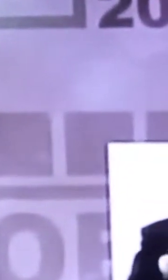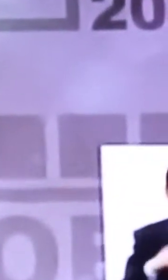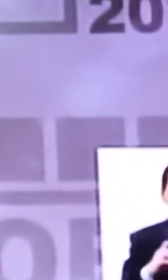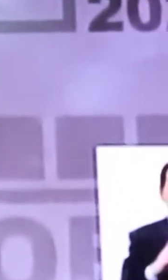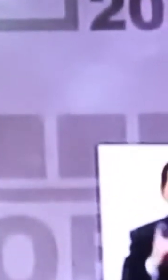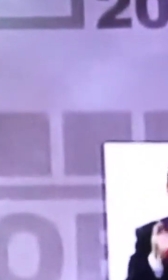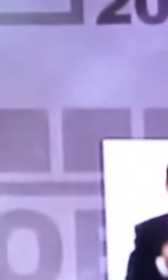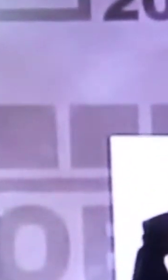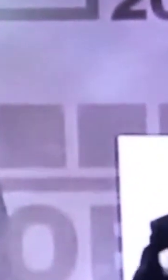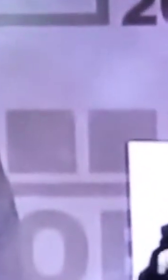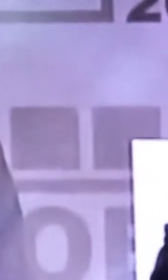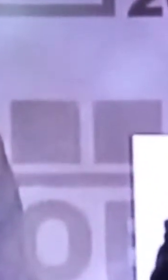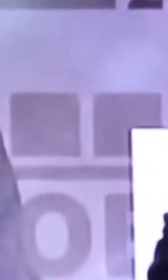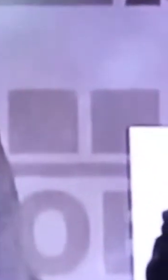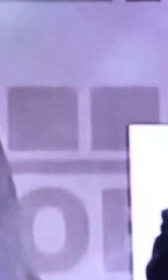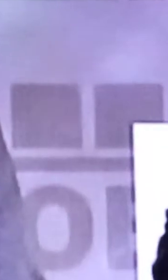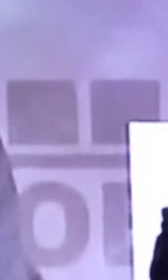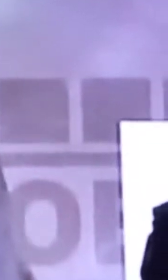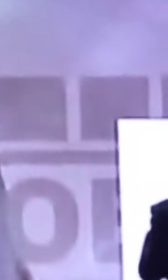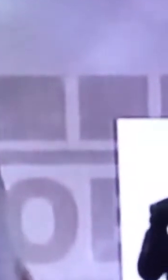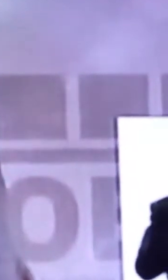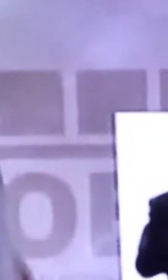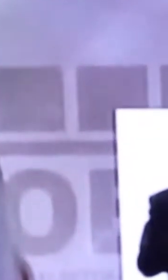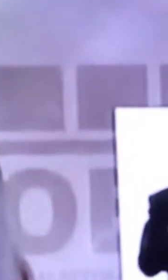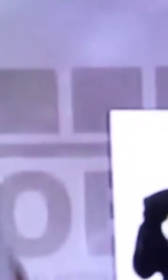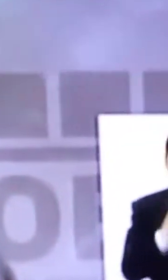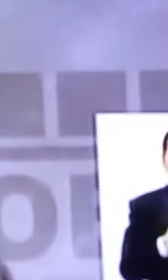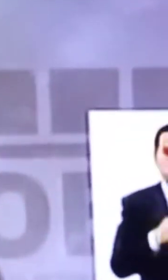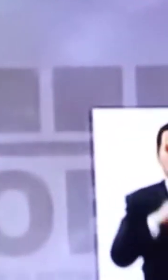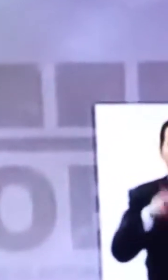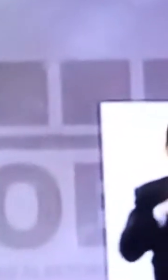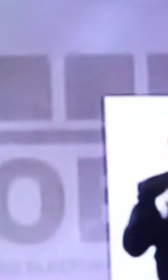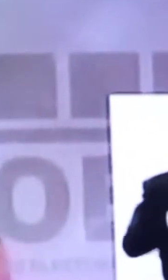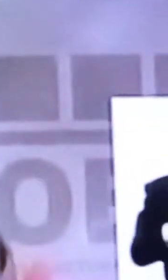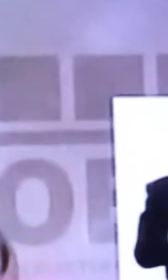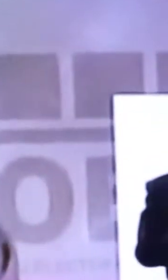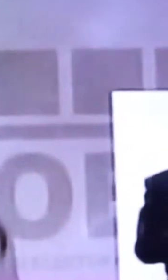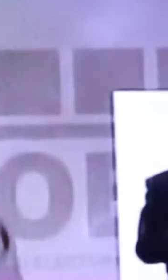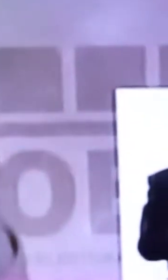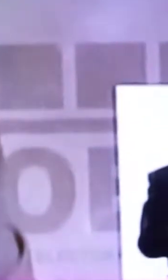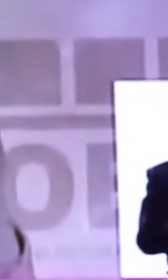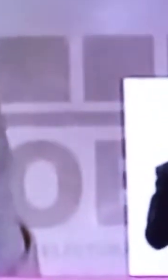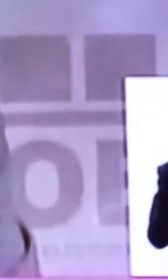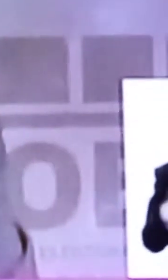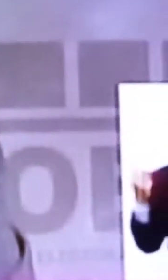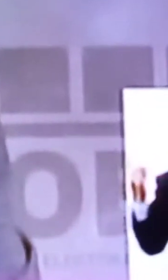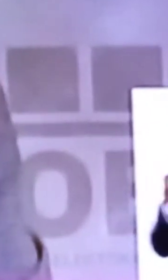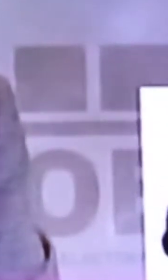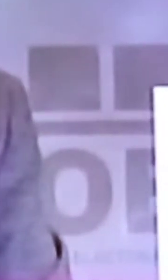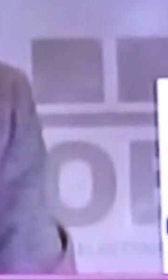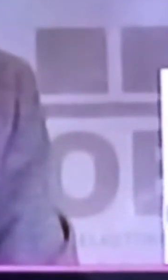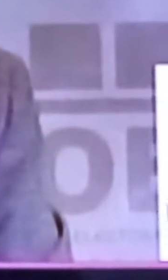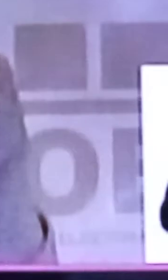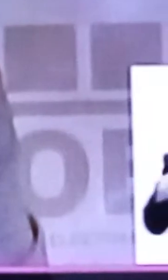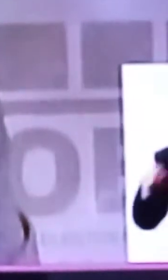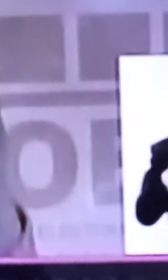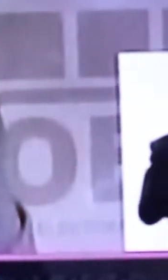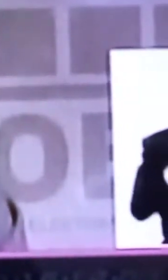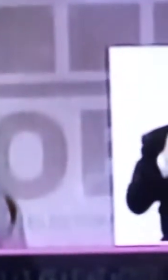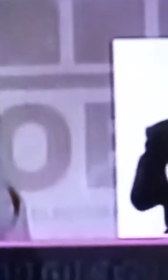hemos continuado nuestra labor con normalidad y con la presencia, como he señalado, de delegados,